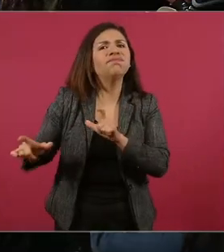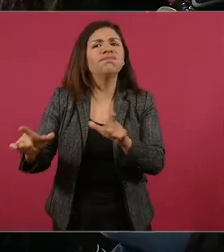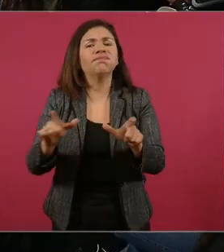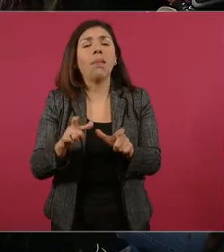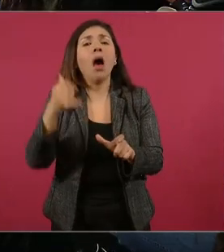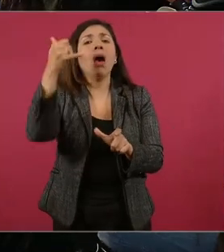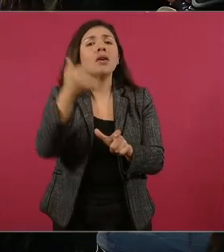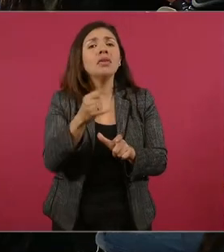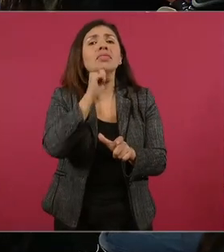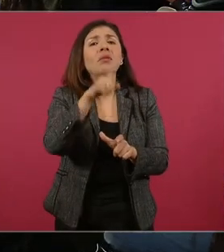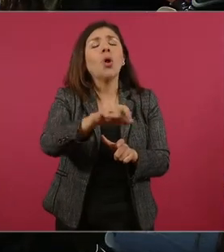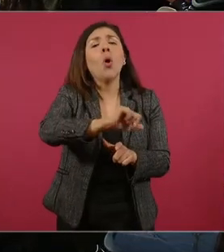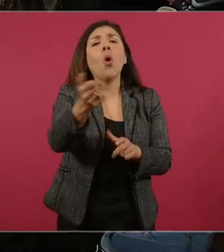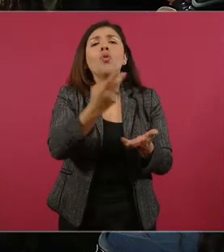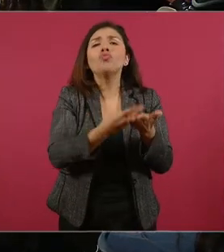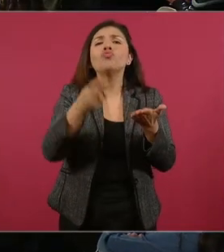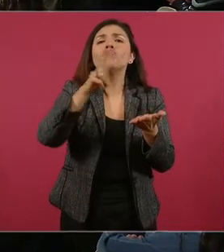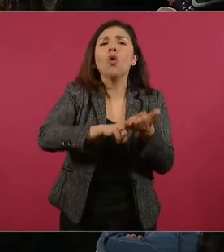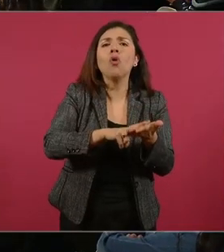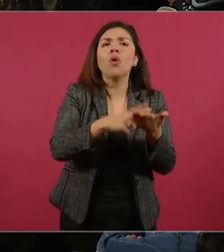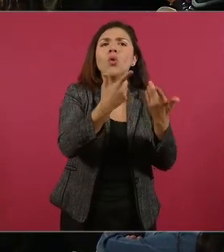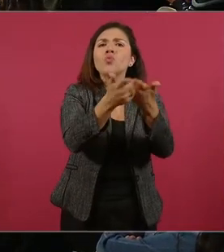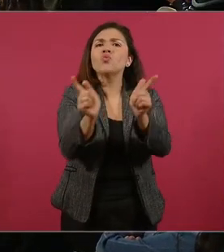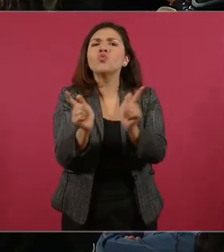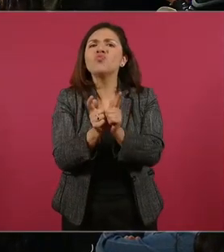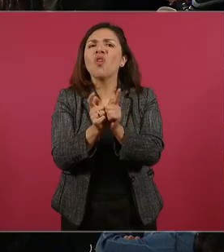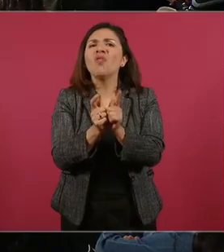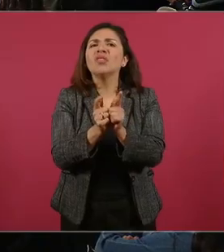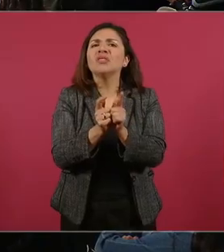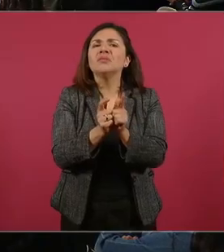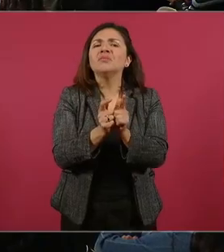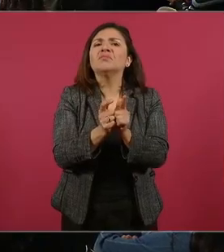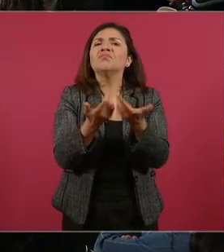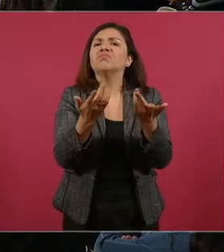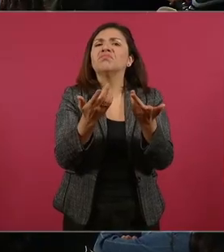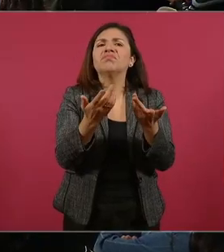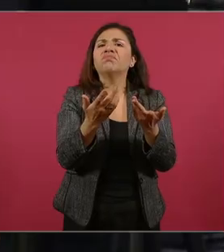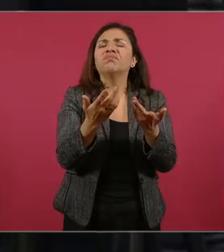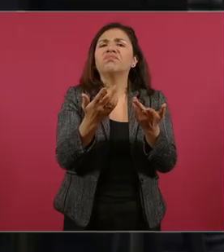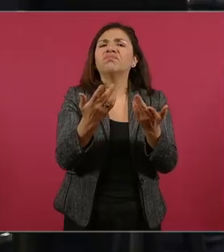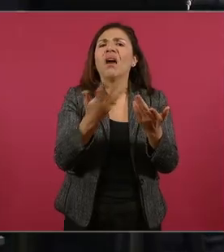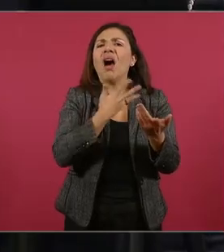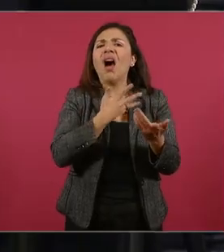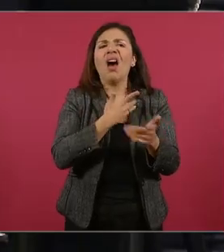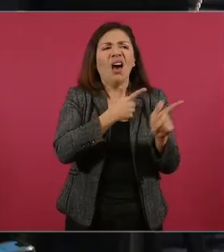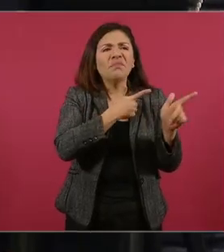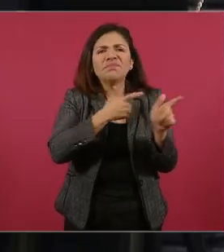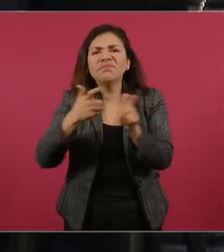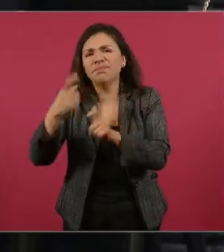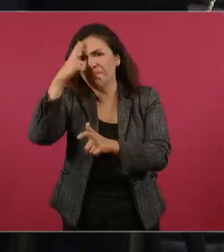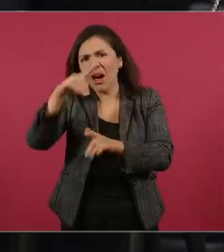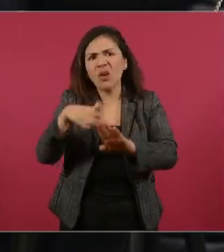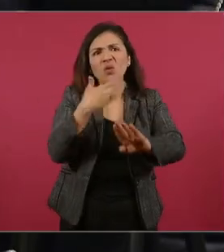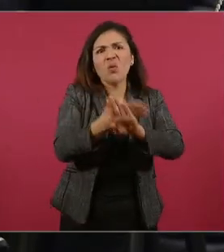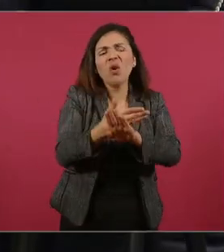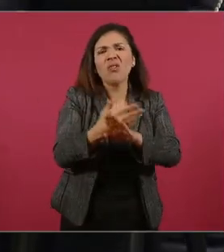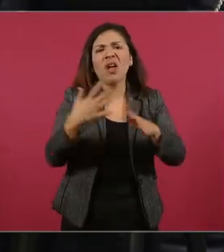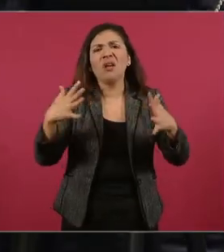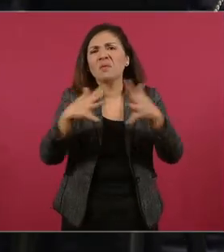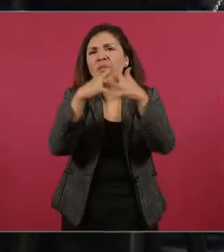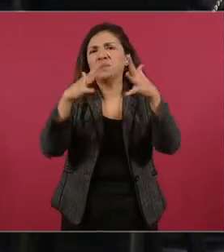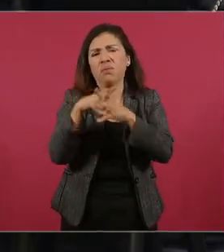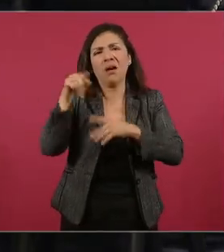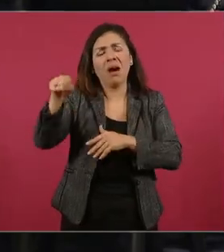una diversificación de grupos armados que pues están actuando en este sitio, y que pues quien la lleva es la